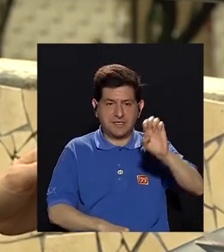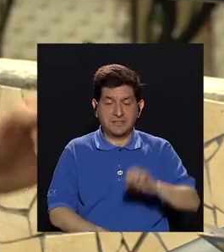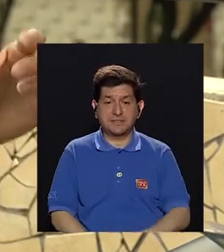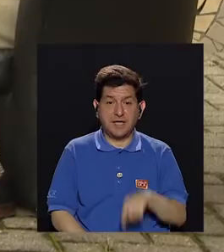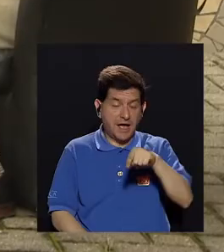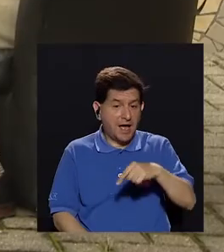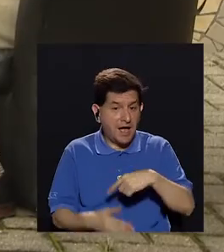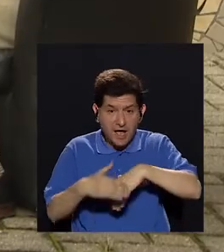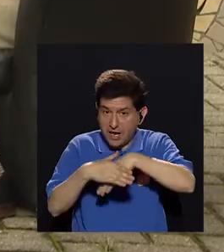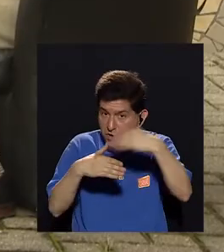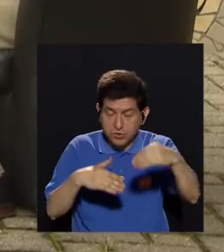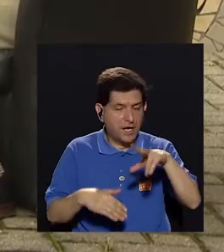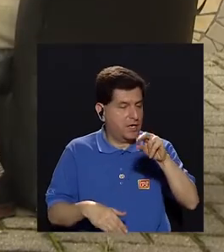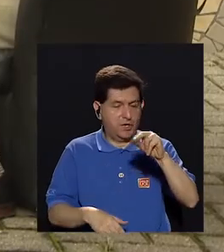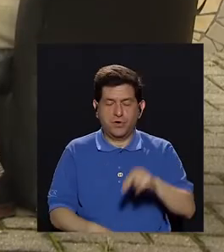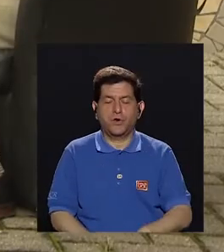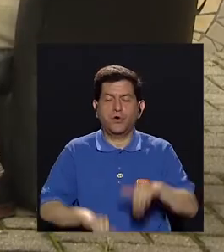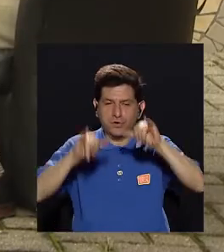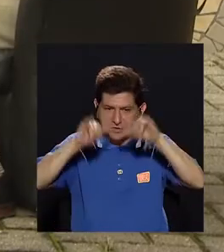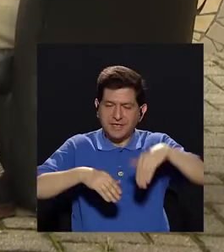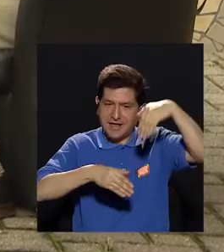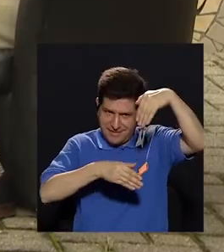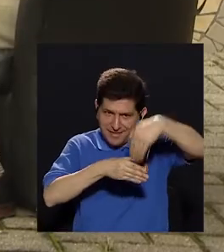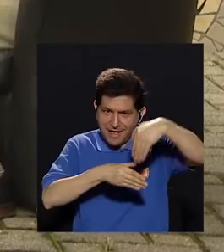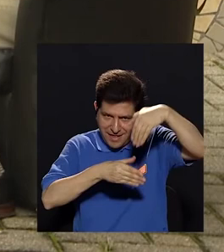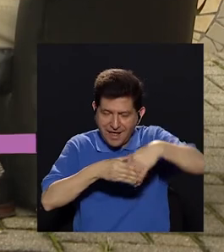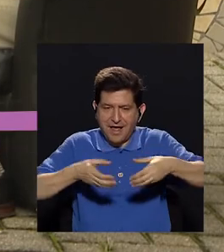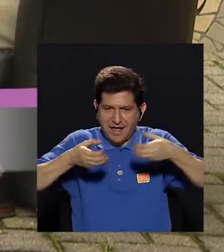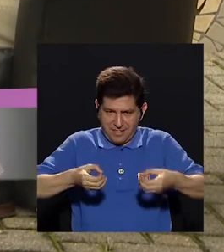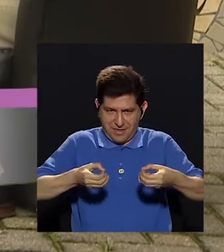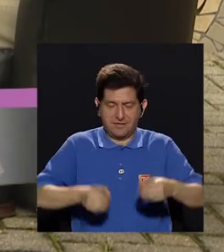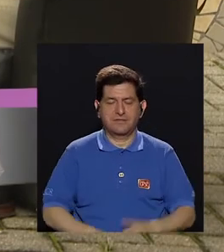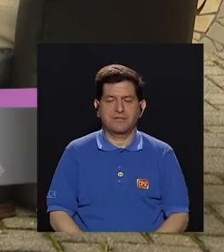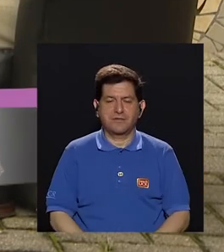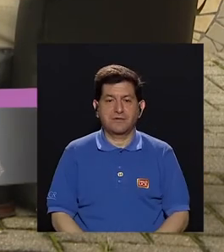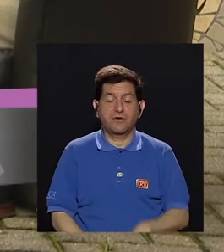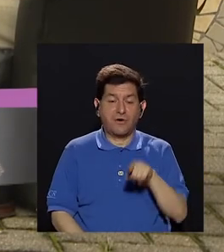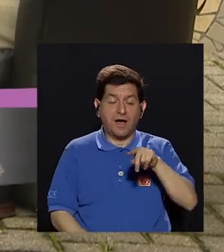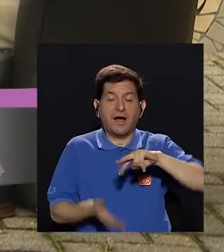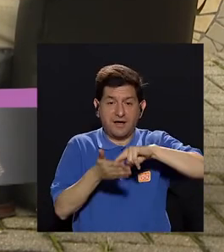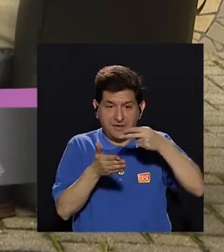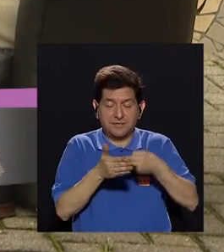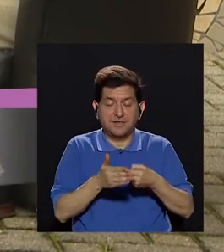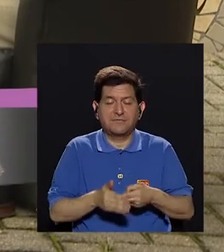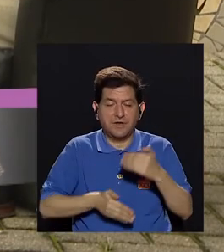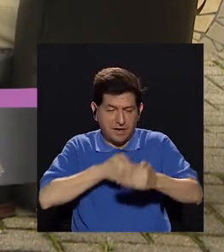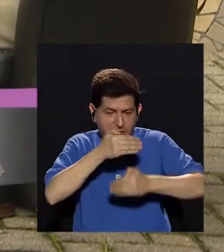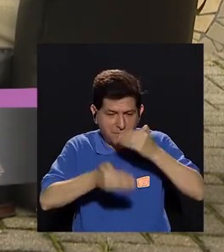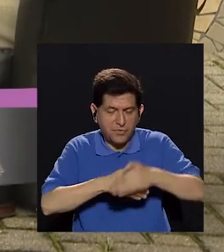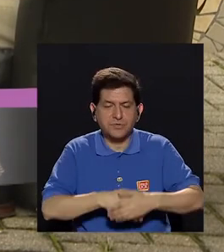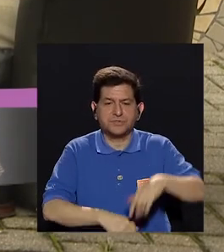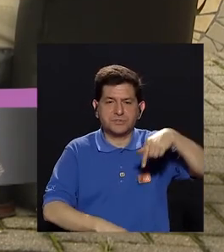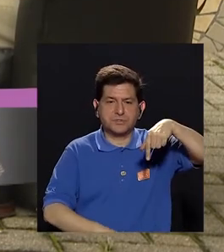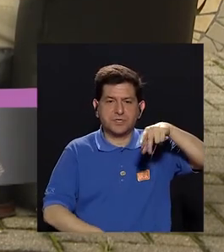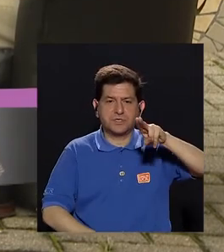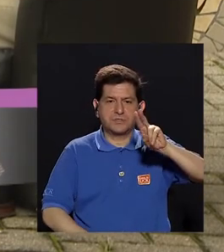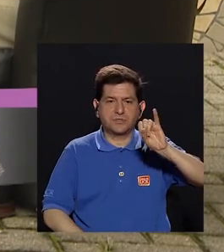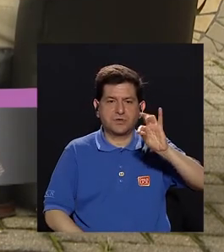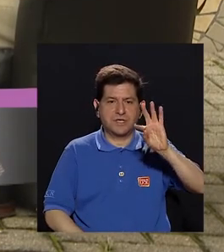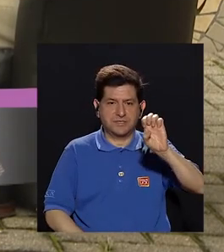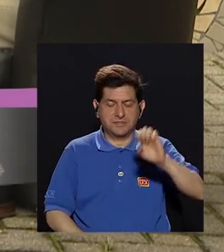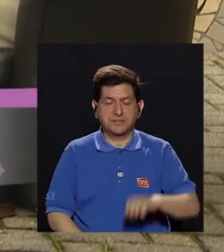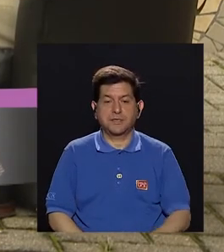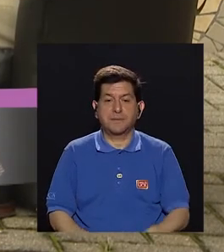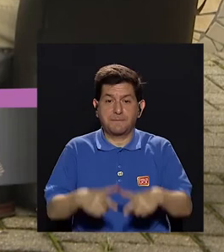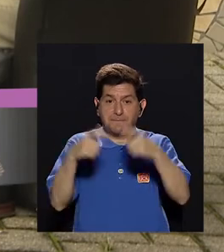rompe? No rompe, sino que queda dentro del ovario al no tener la ovulación y entonces eso forma el quiste. Entonces te estoy